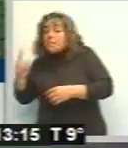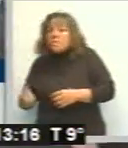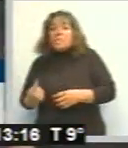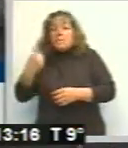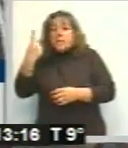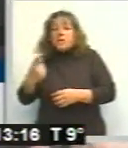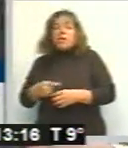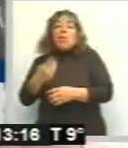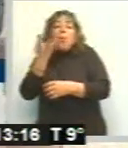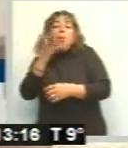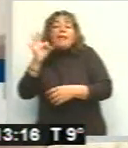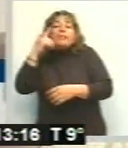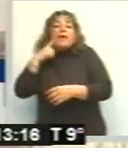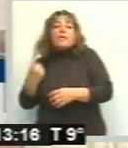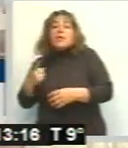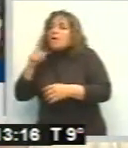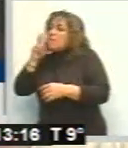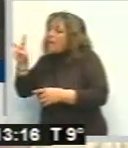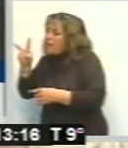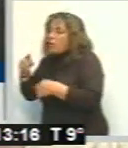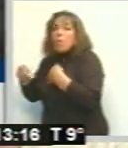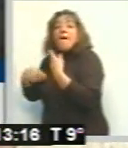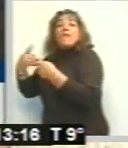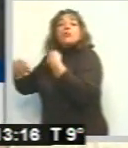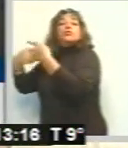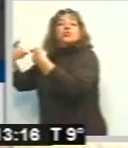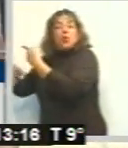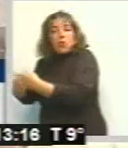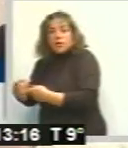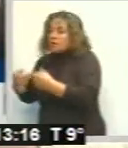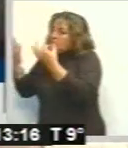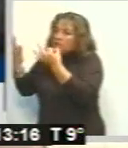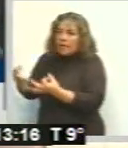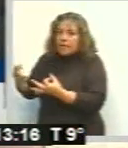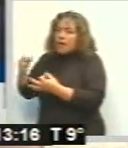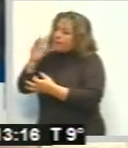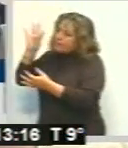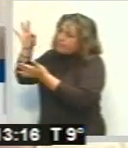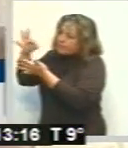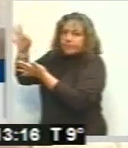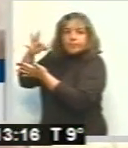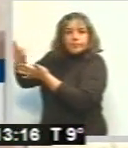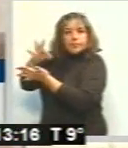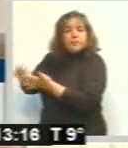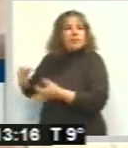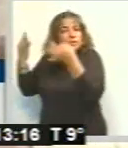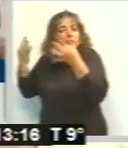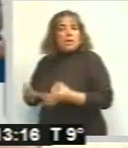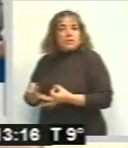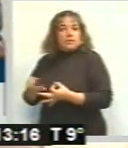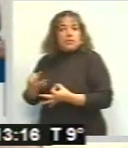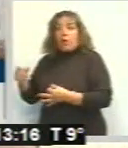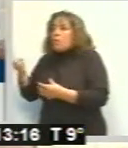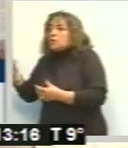periodo de cuarentena donde vamos a ver cómo evoluciona este animal, o sea, ahí podremos hacer con más, evaluarlo con más precisión, cuál